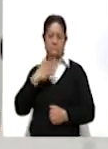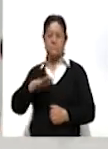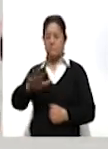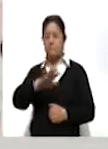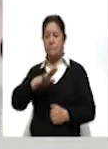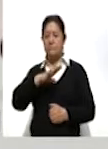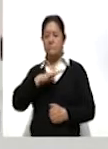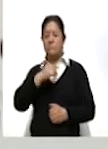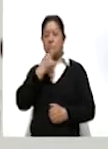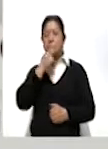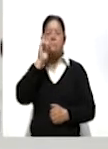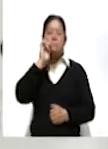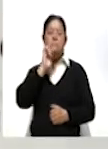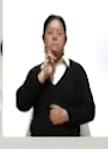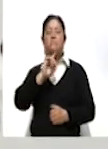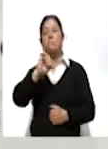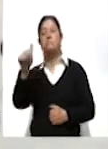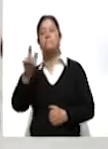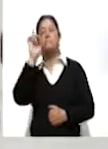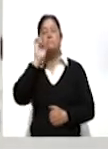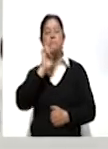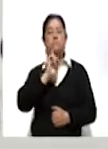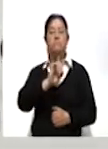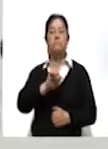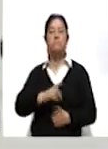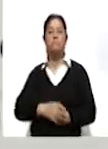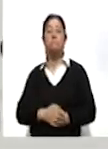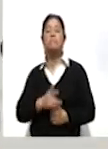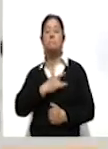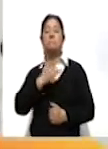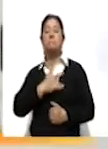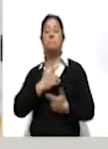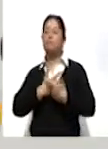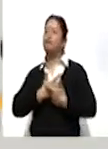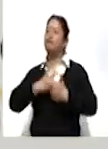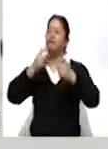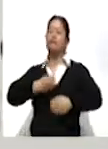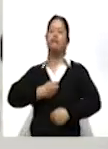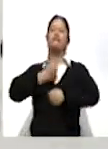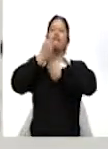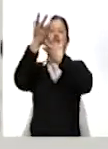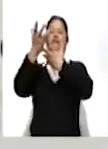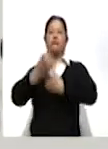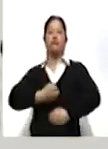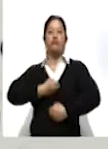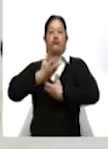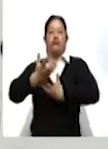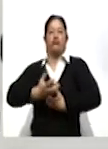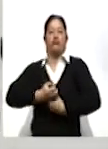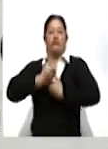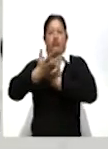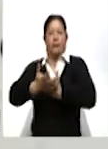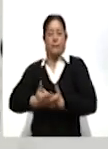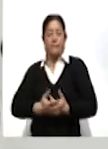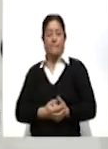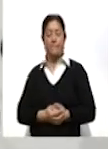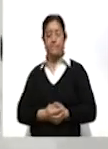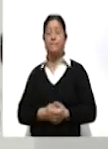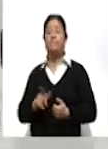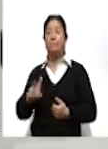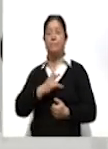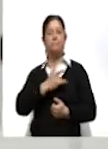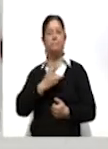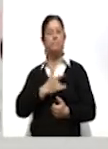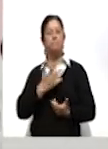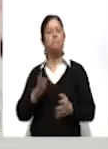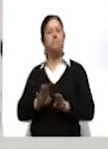de mujeres donde pues se sientan libres de expresar lo que sienten, lo que quieren. Pues siempre es como muy rico y